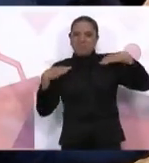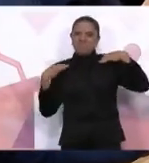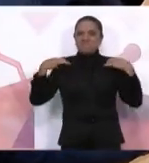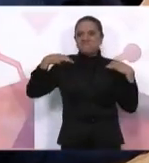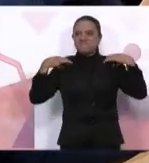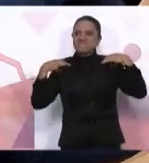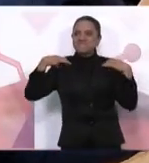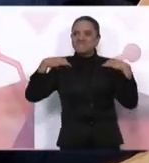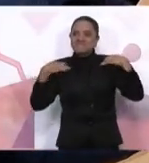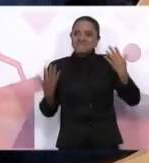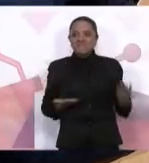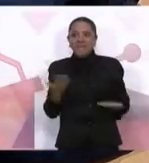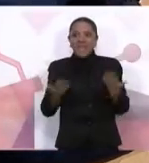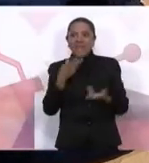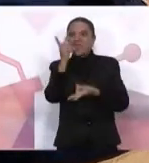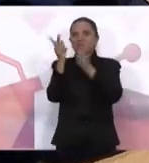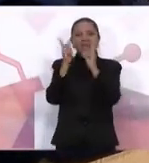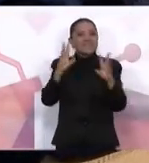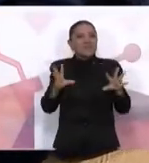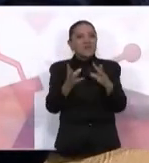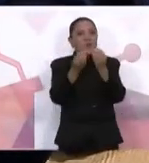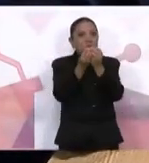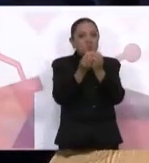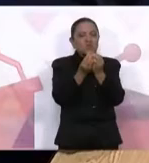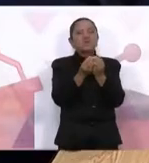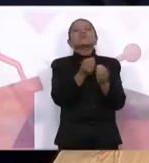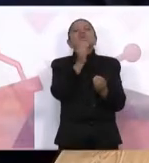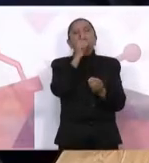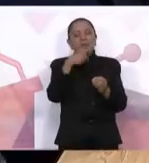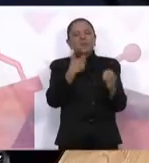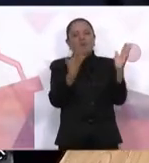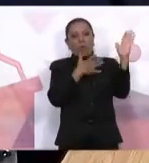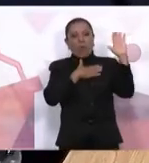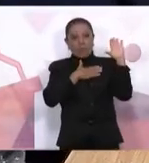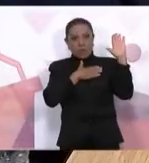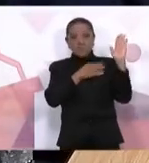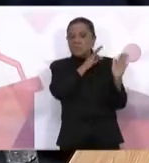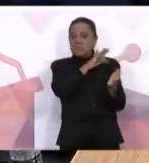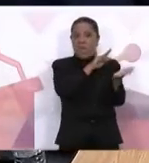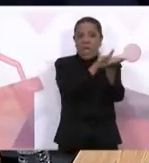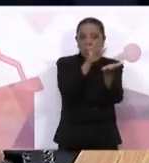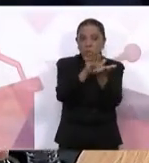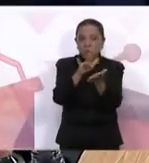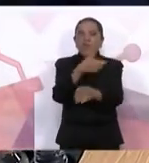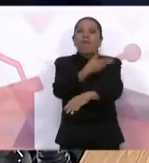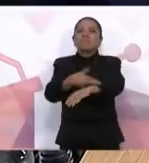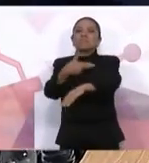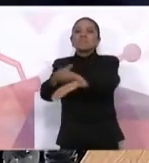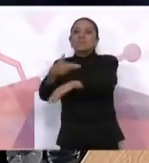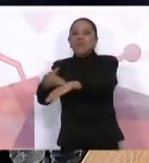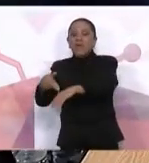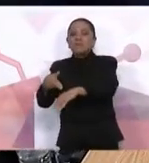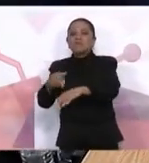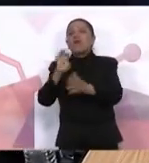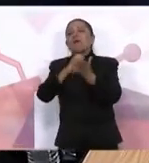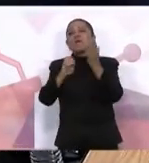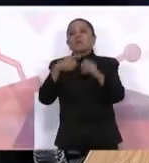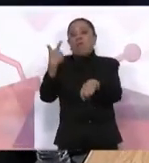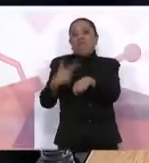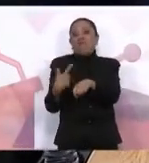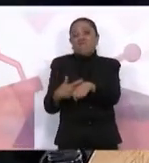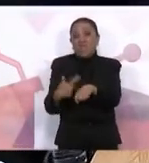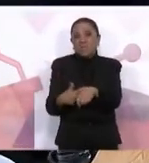platicando juntos y además hubo otro compromiso el poder apoyarles en todos los trámites que por enfermedad tienen porque muchos no tienen